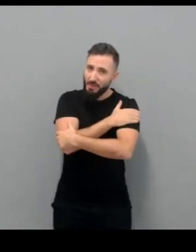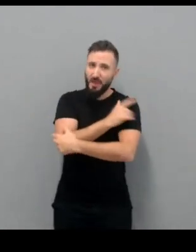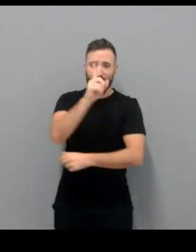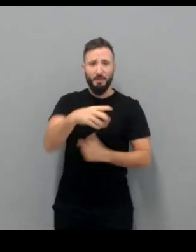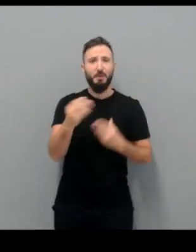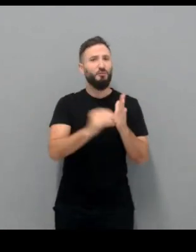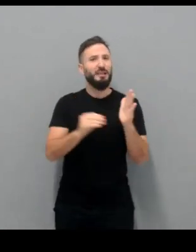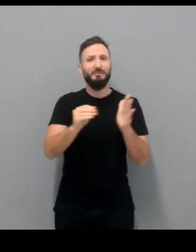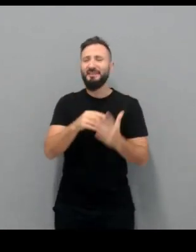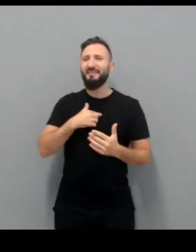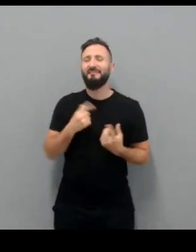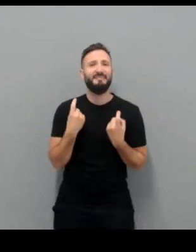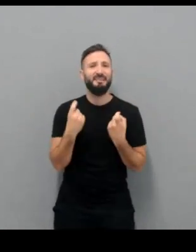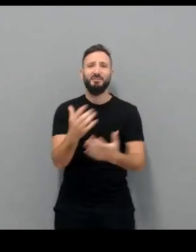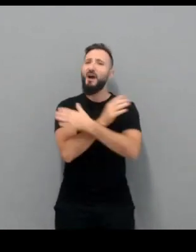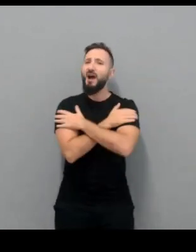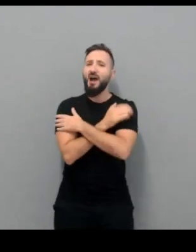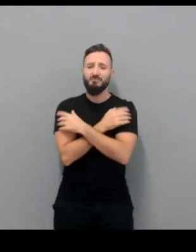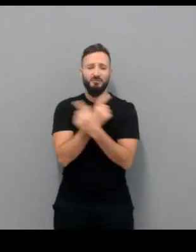solo necesitas eso, ¿no? Que te abracen.